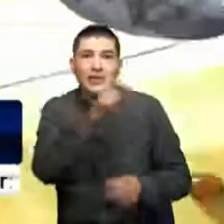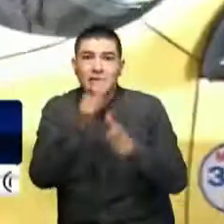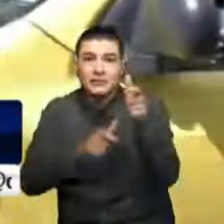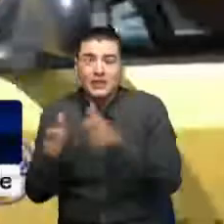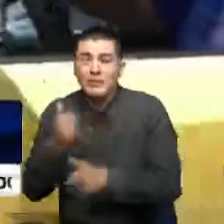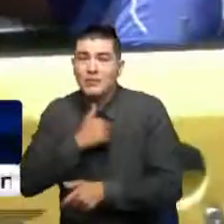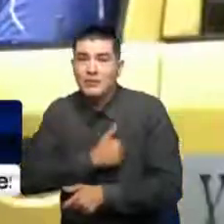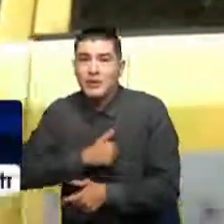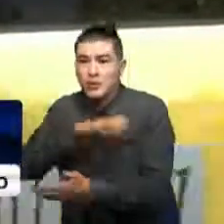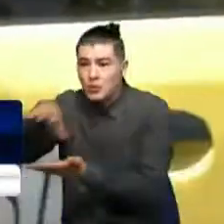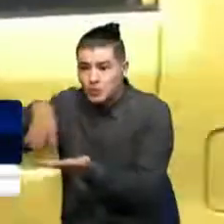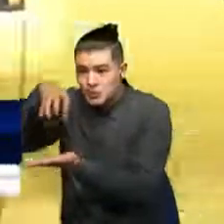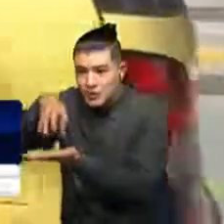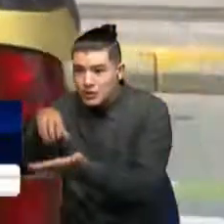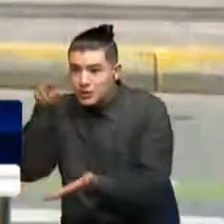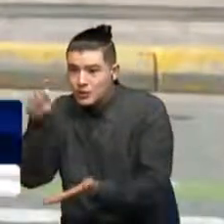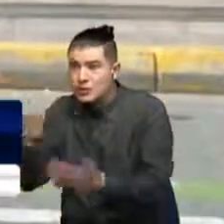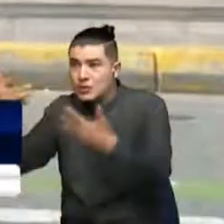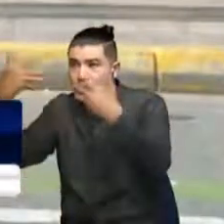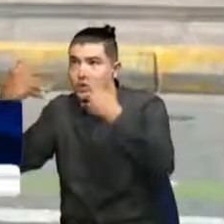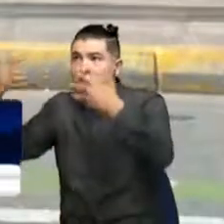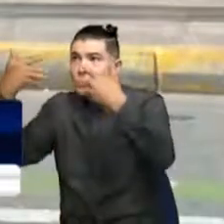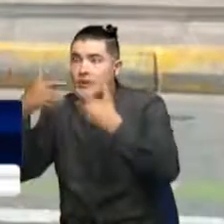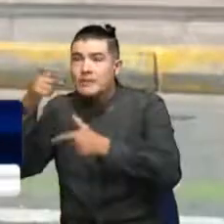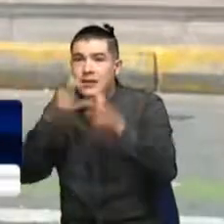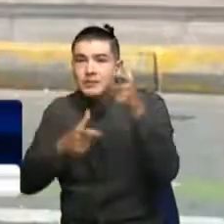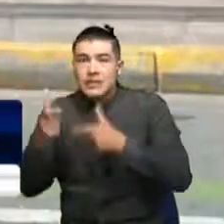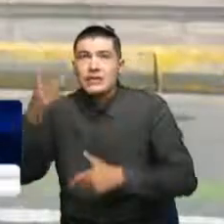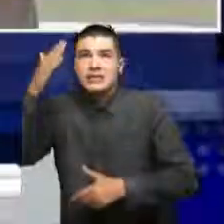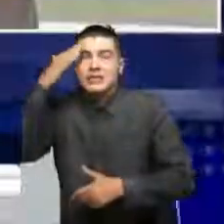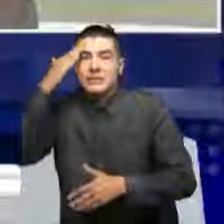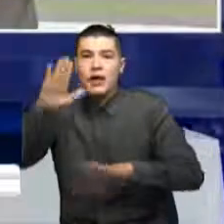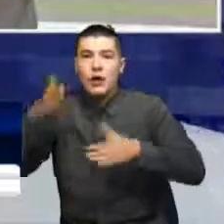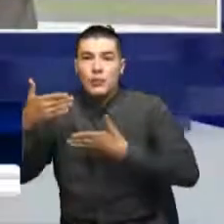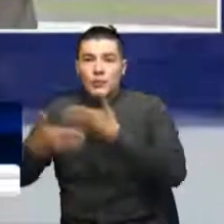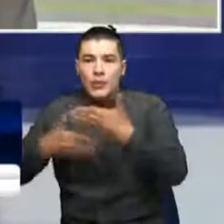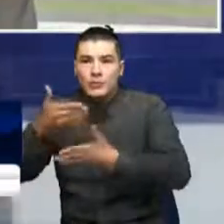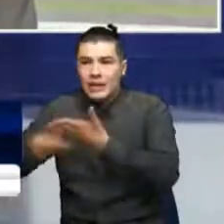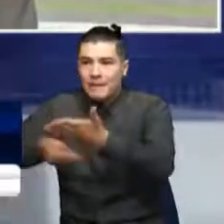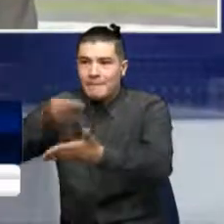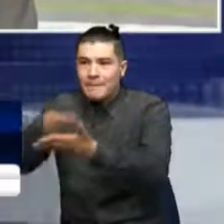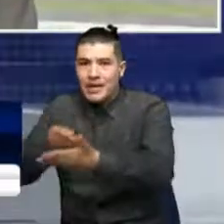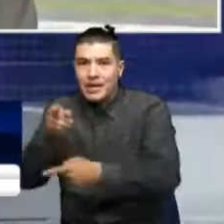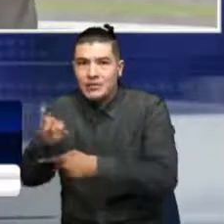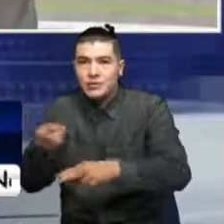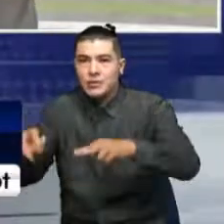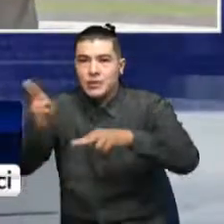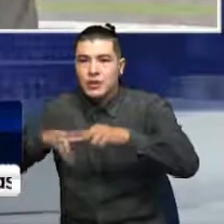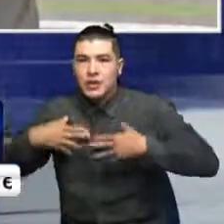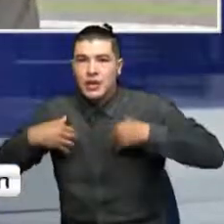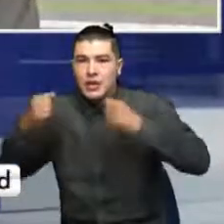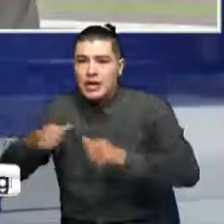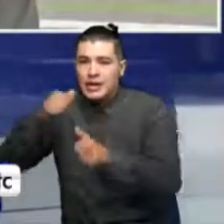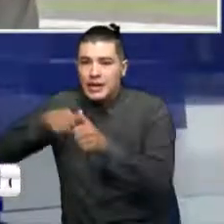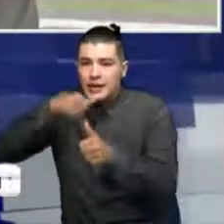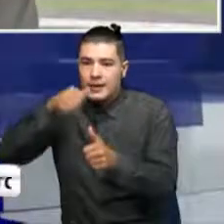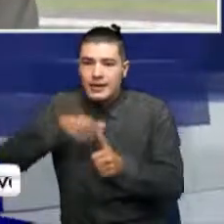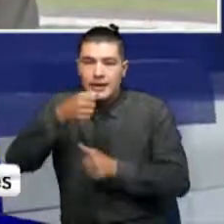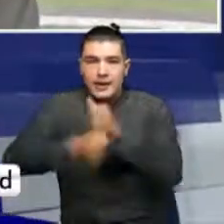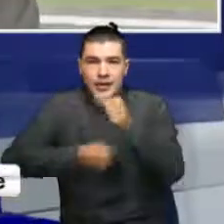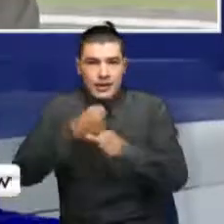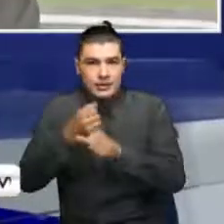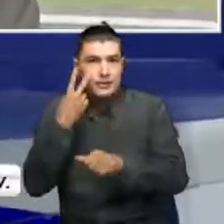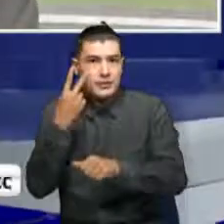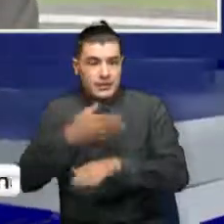centro de información para que no se incurra en errores información presentada está ahora de frente de las instalaciones